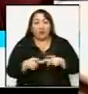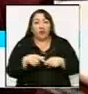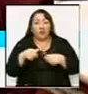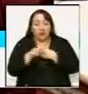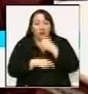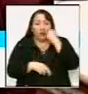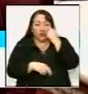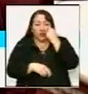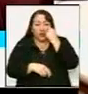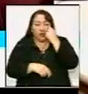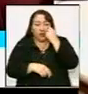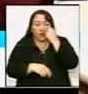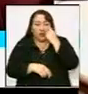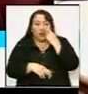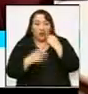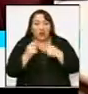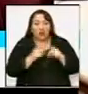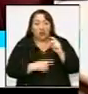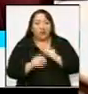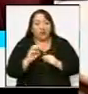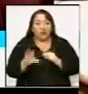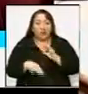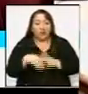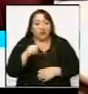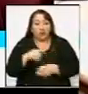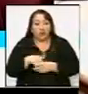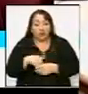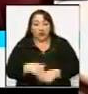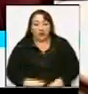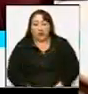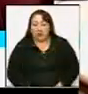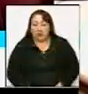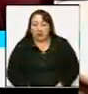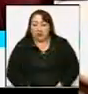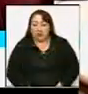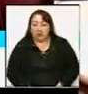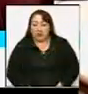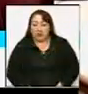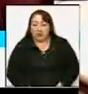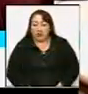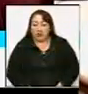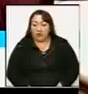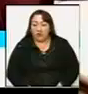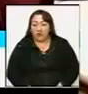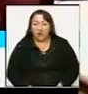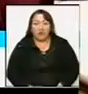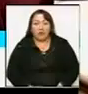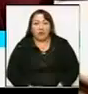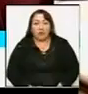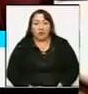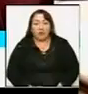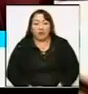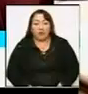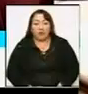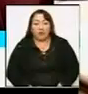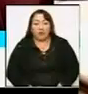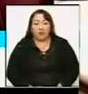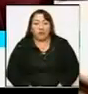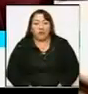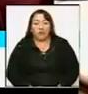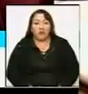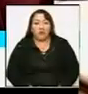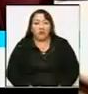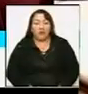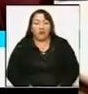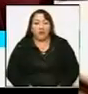del país, hayan o no hayan elecciones, funcionan las oficinas descentralizadas